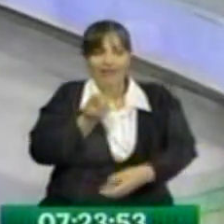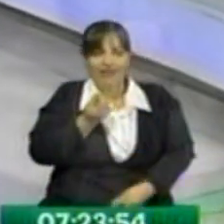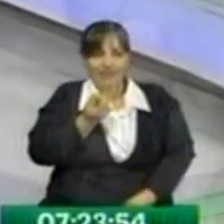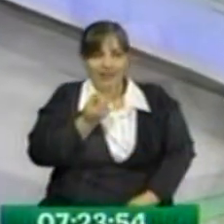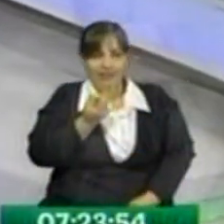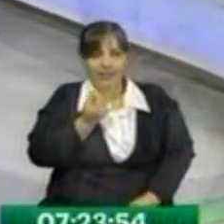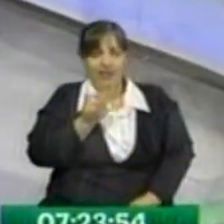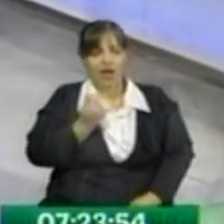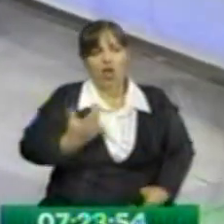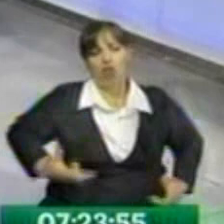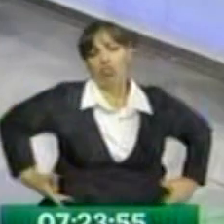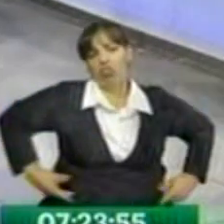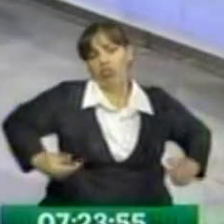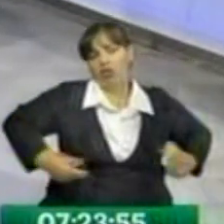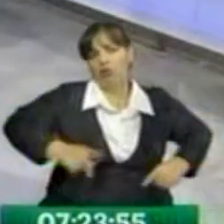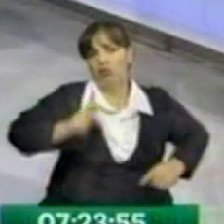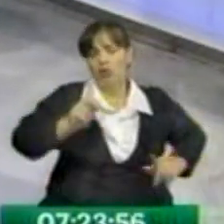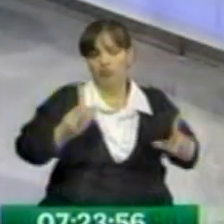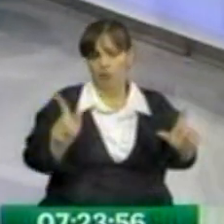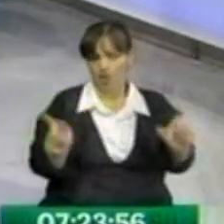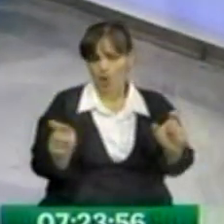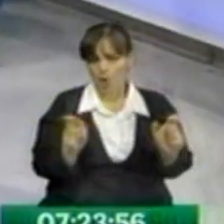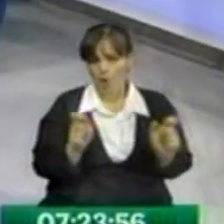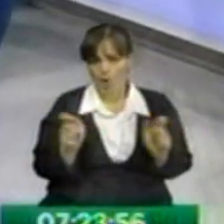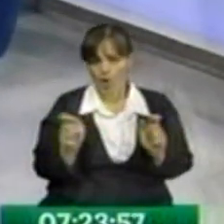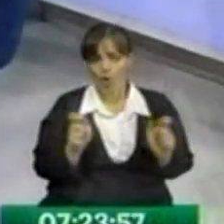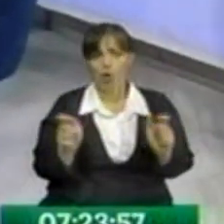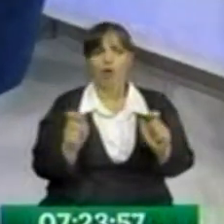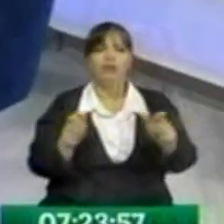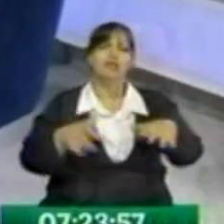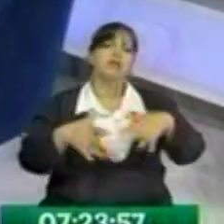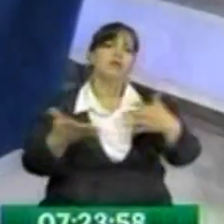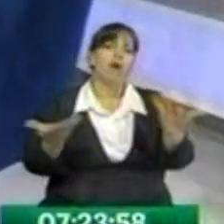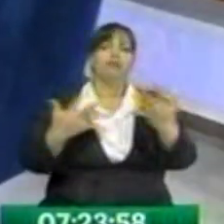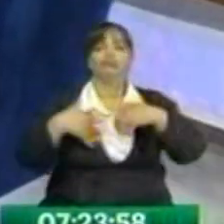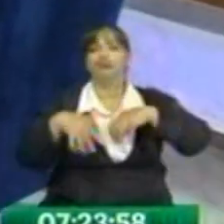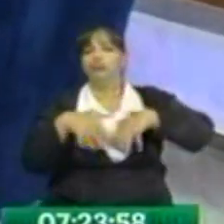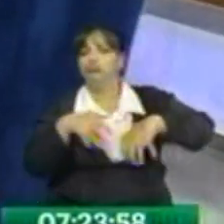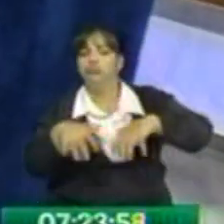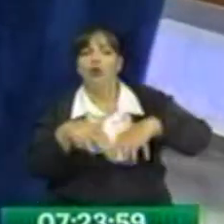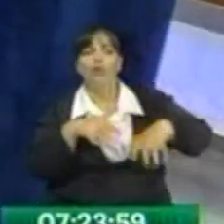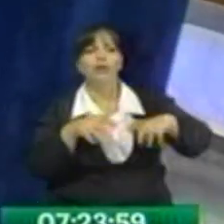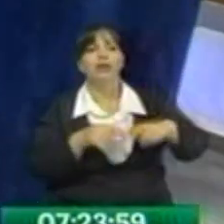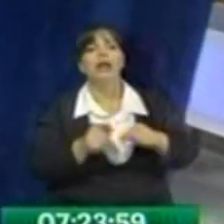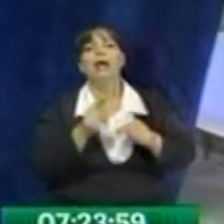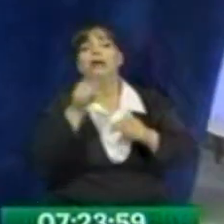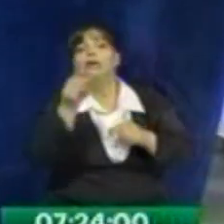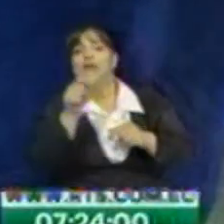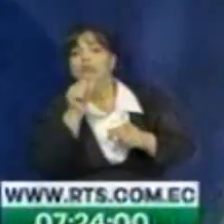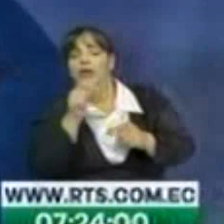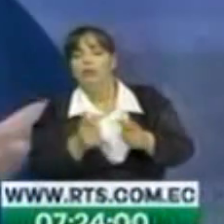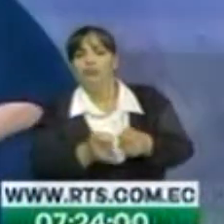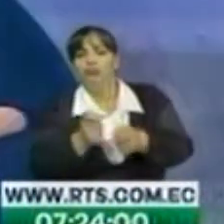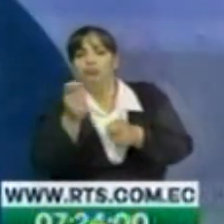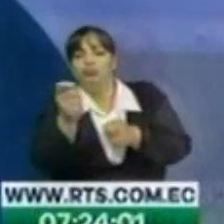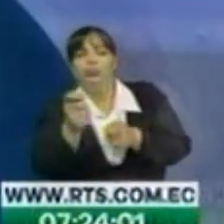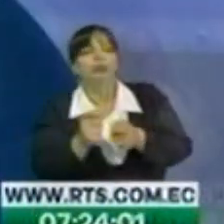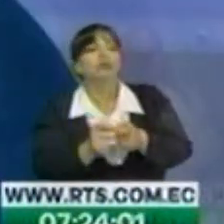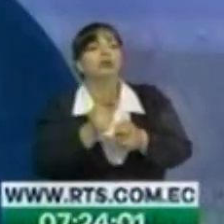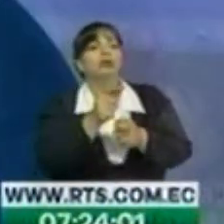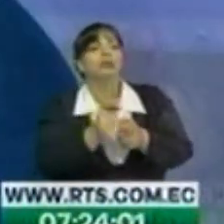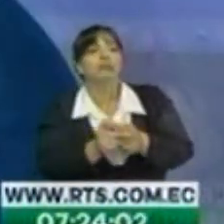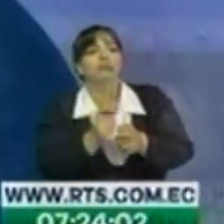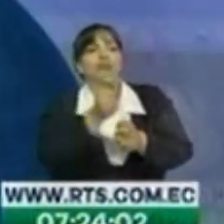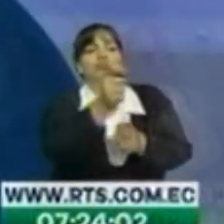corriente. Tenemos muy poco presupuesto para inversión, pero porque tenemos instancias en donde está repartido el presupuesto. Por